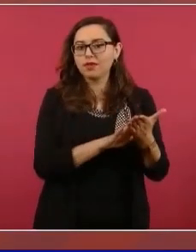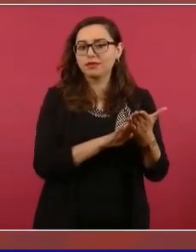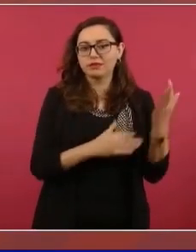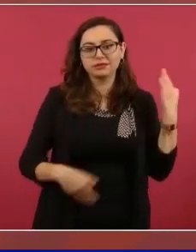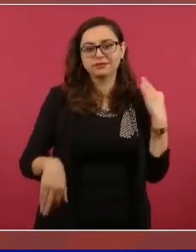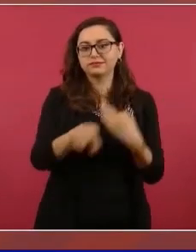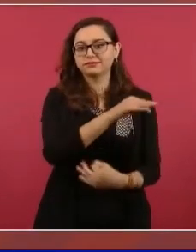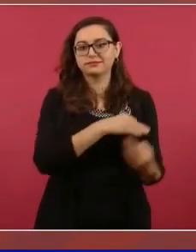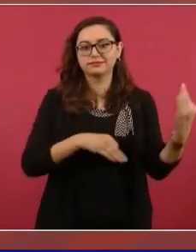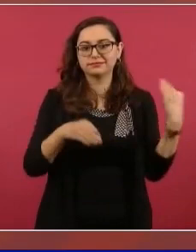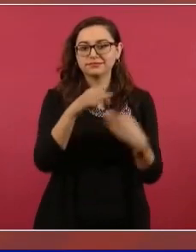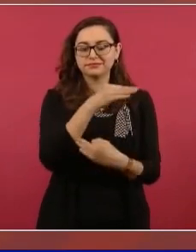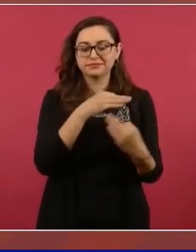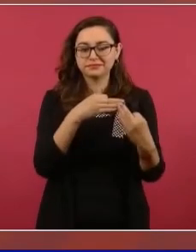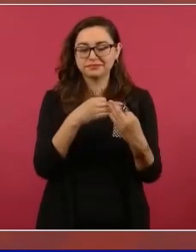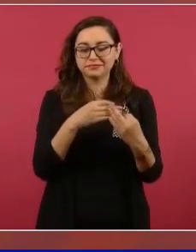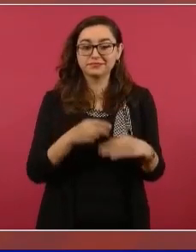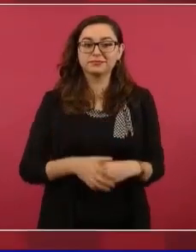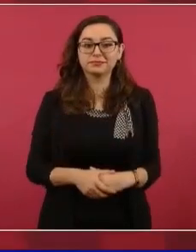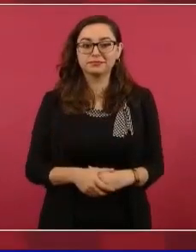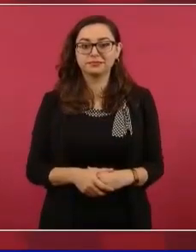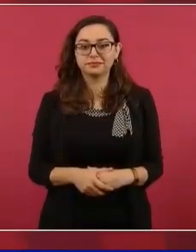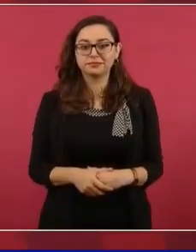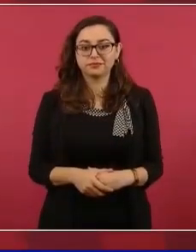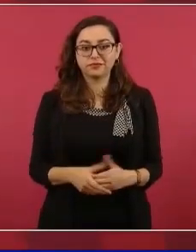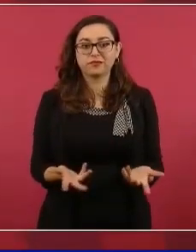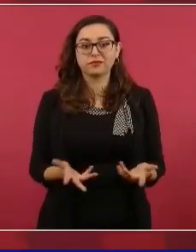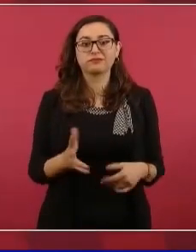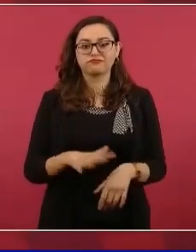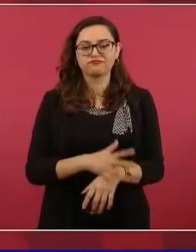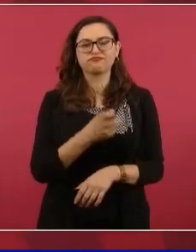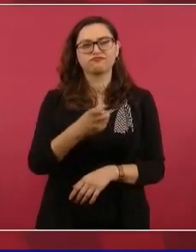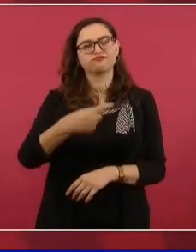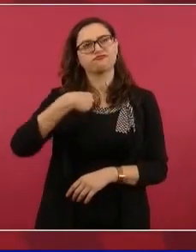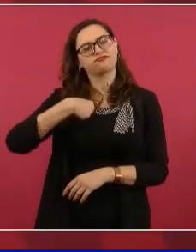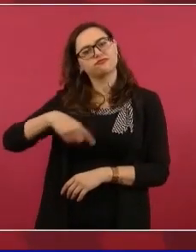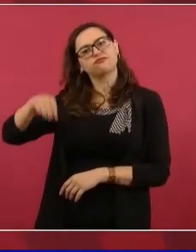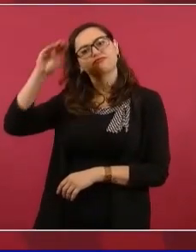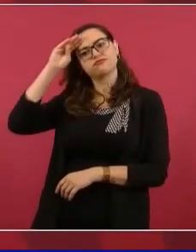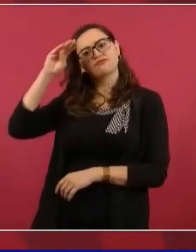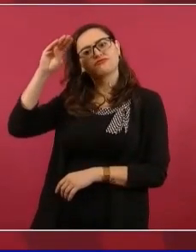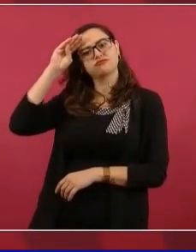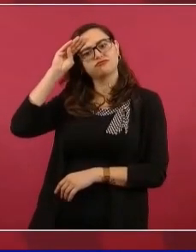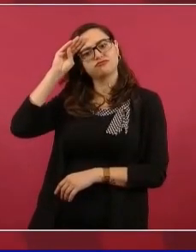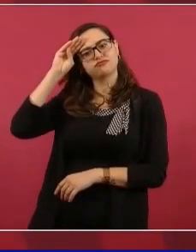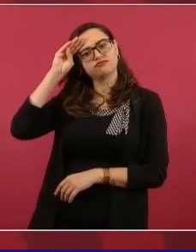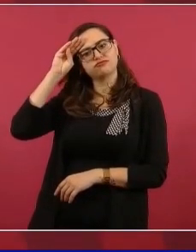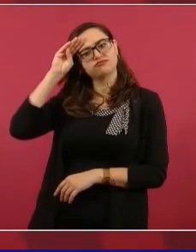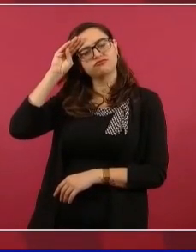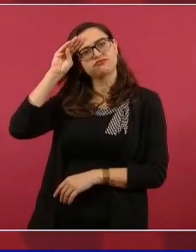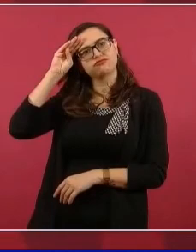por eso creo que conviene